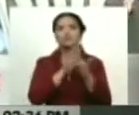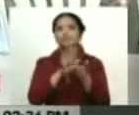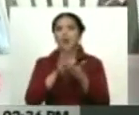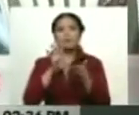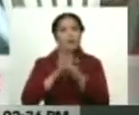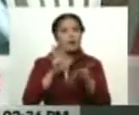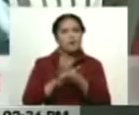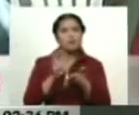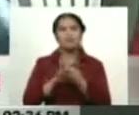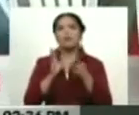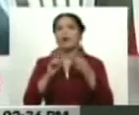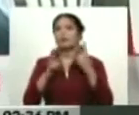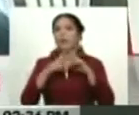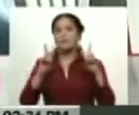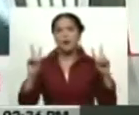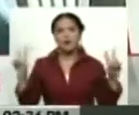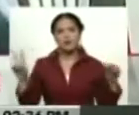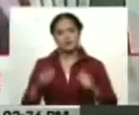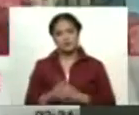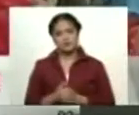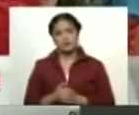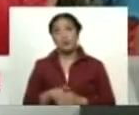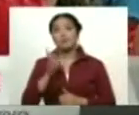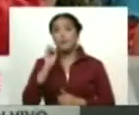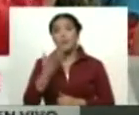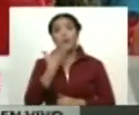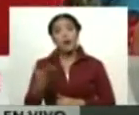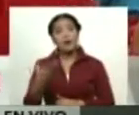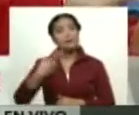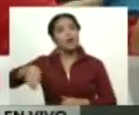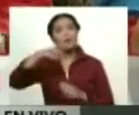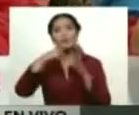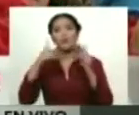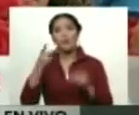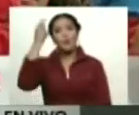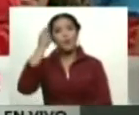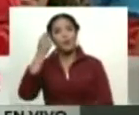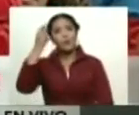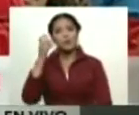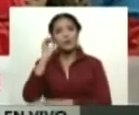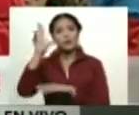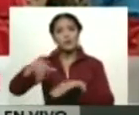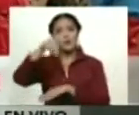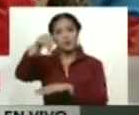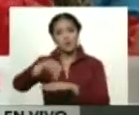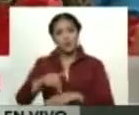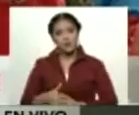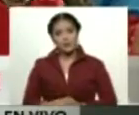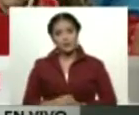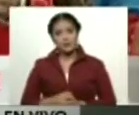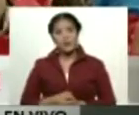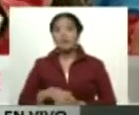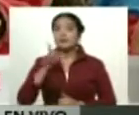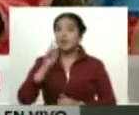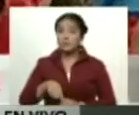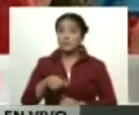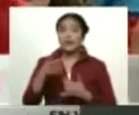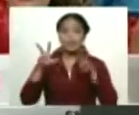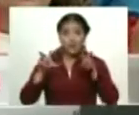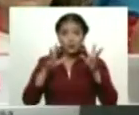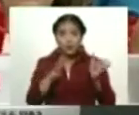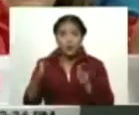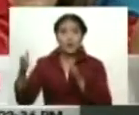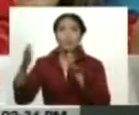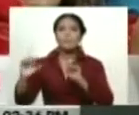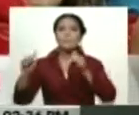tranquilidad, de paz. Hay que darle gracias a los diputados y diputadas de esta Asamblea Nacional. Y además esta legislatura fue